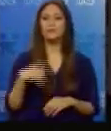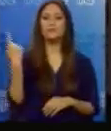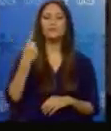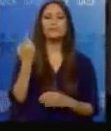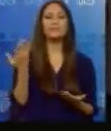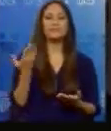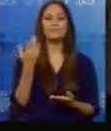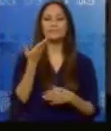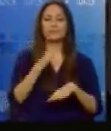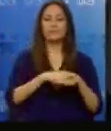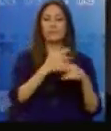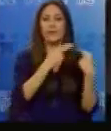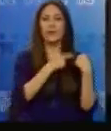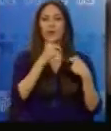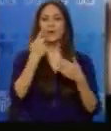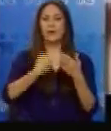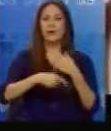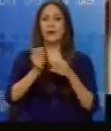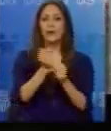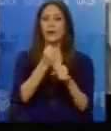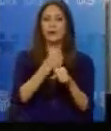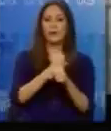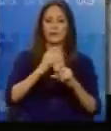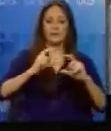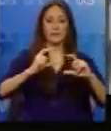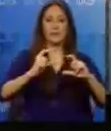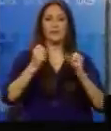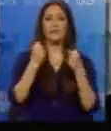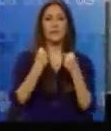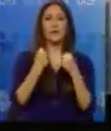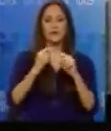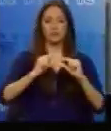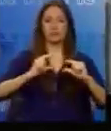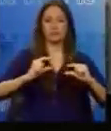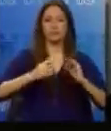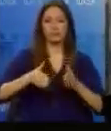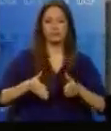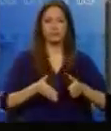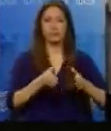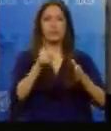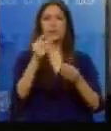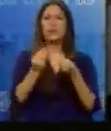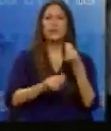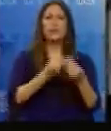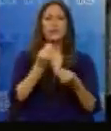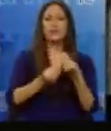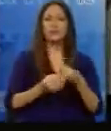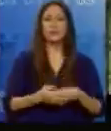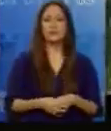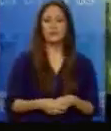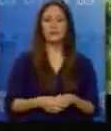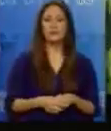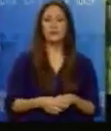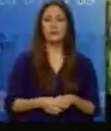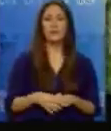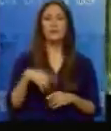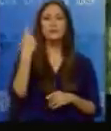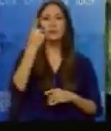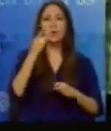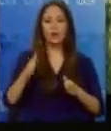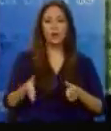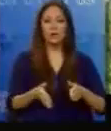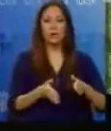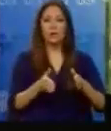inundables hemos colocado unas láminas extremadamente fuertes que se llaman Megadec, que sirve básicamente para que estos senderos